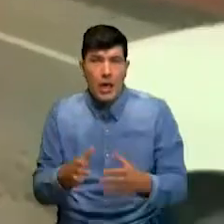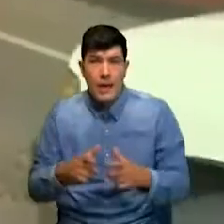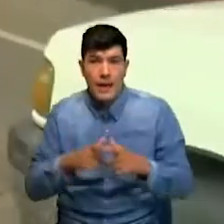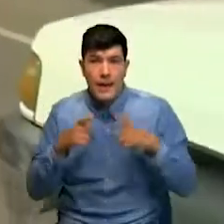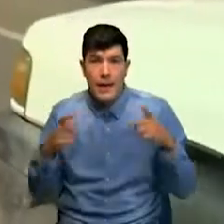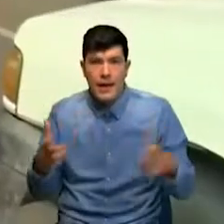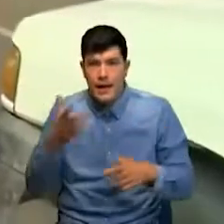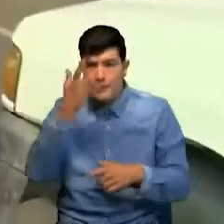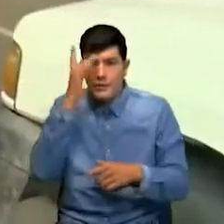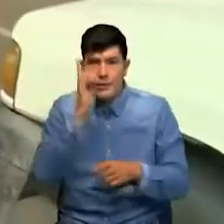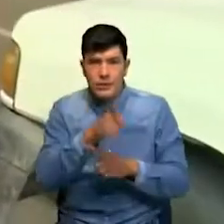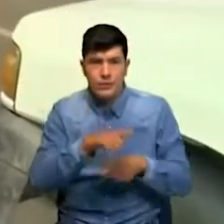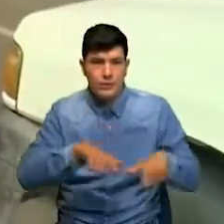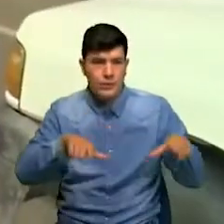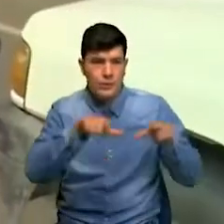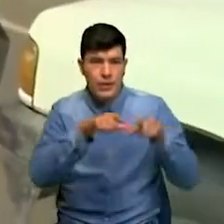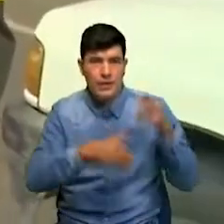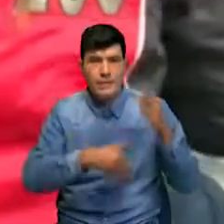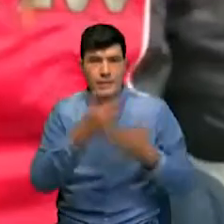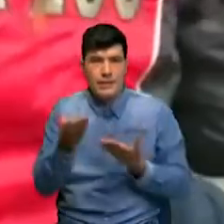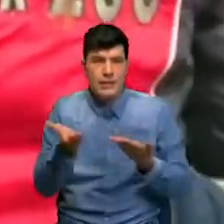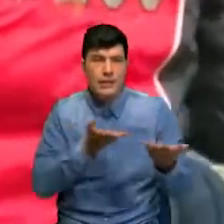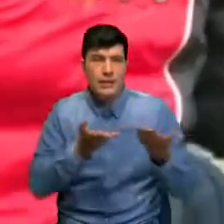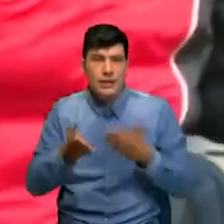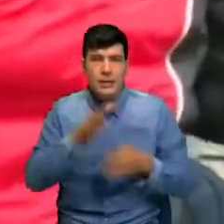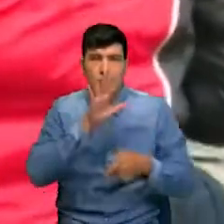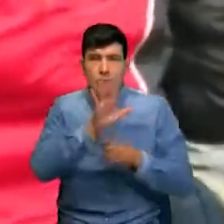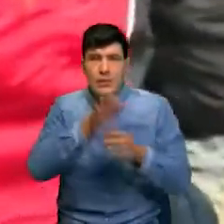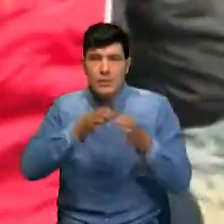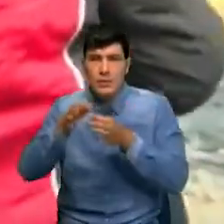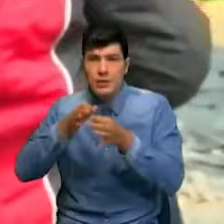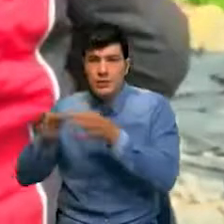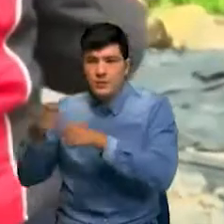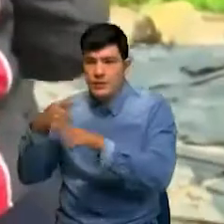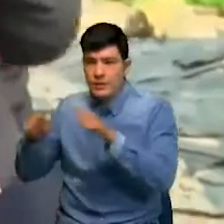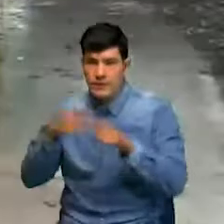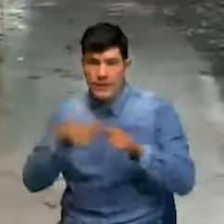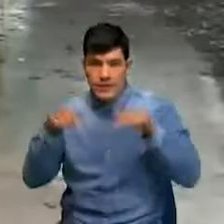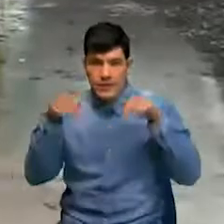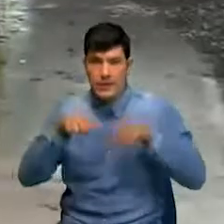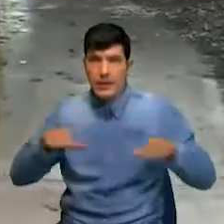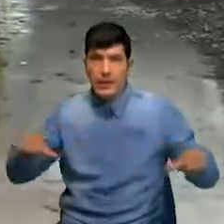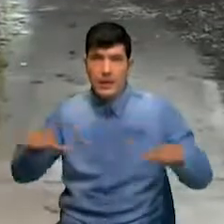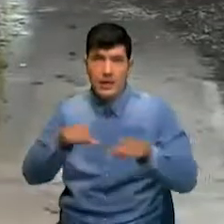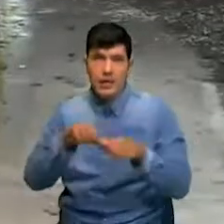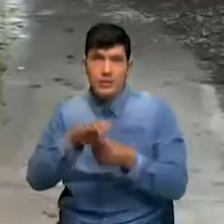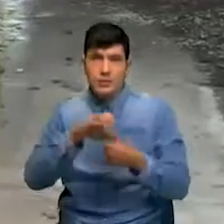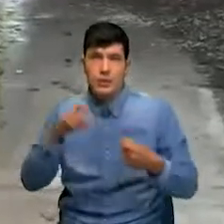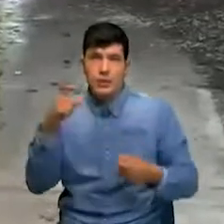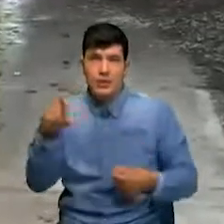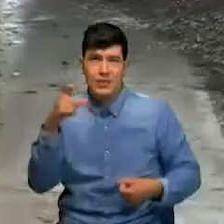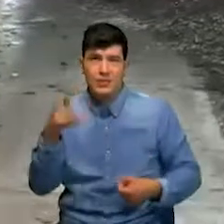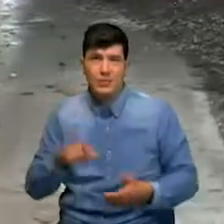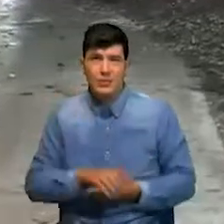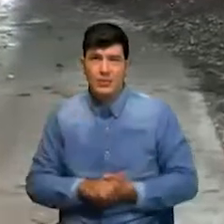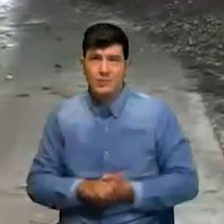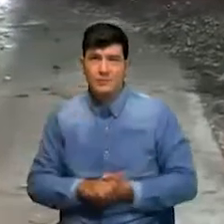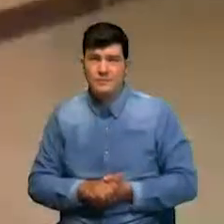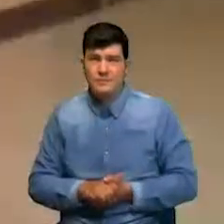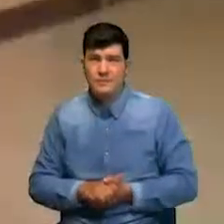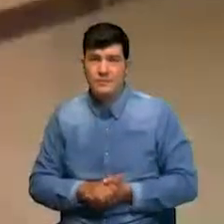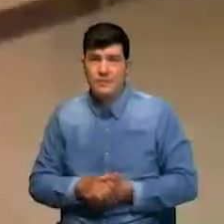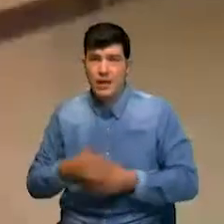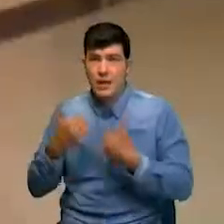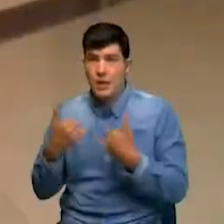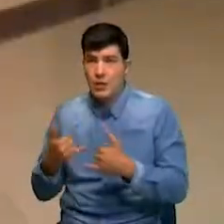tras los puntos que entrarán en servicio en 5 municipios diferentes a los del área metropolitana de Cúcuta. Lo que buscamos es